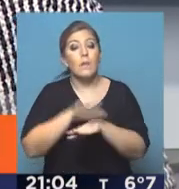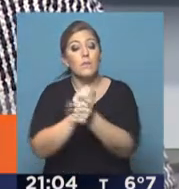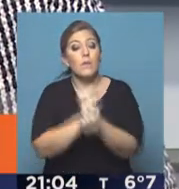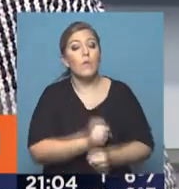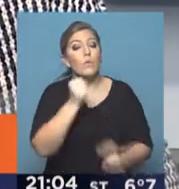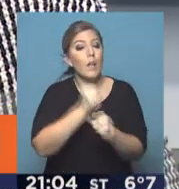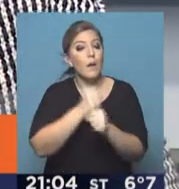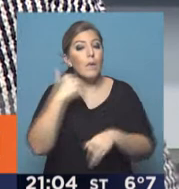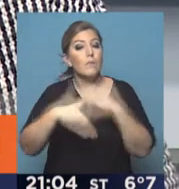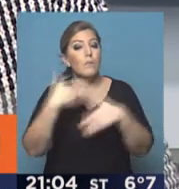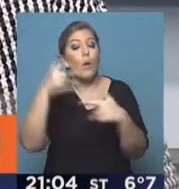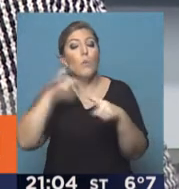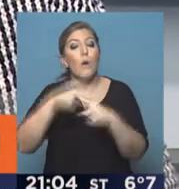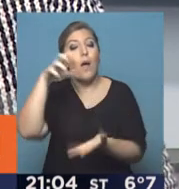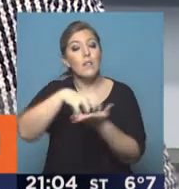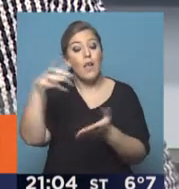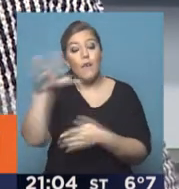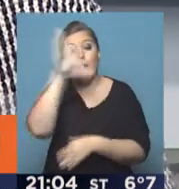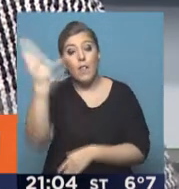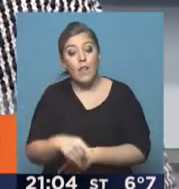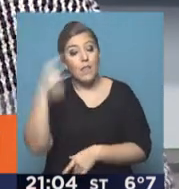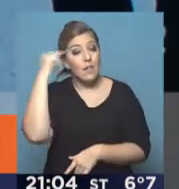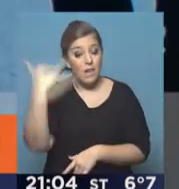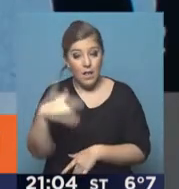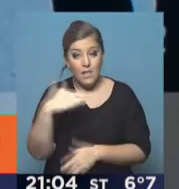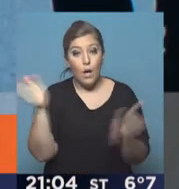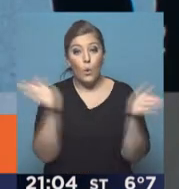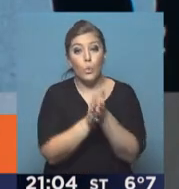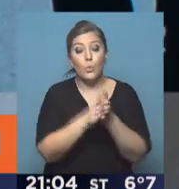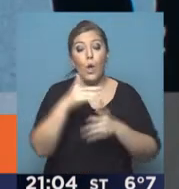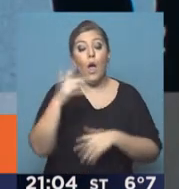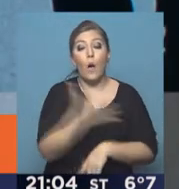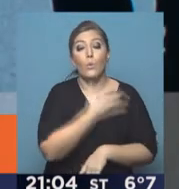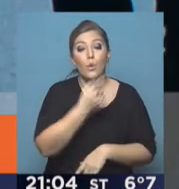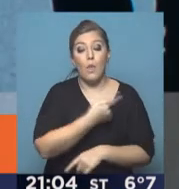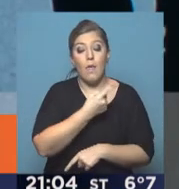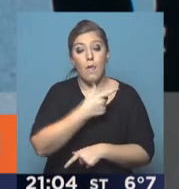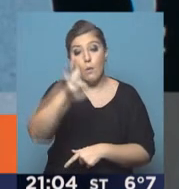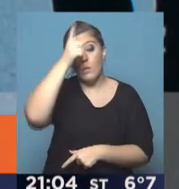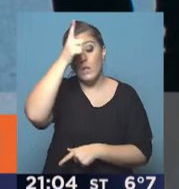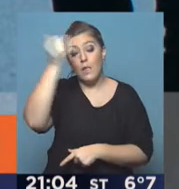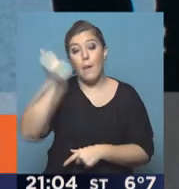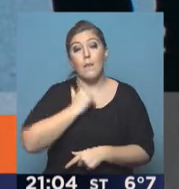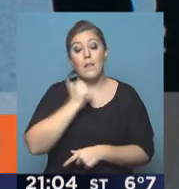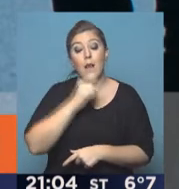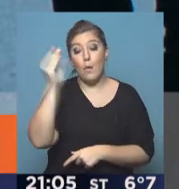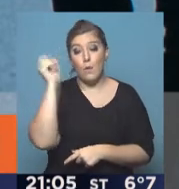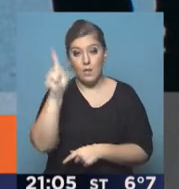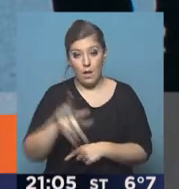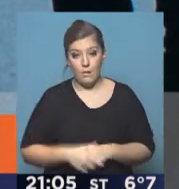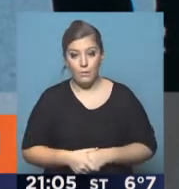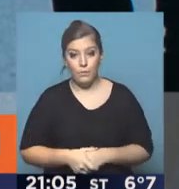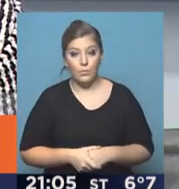llevada adelante por la agencia federal de inteligencia junto con las autoridades de la policía militar brasileña